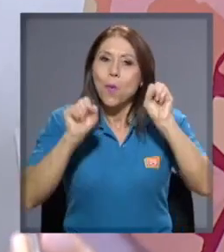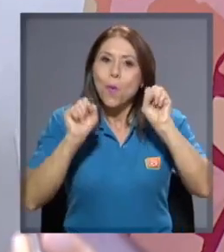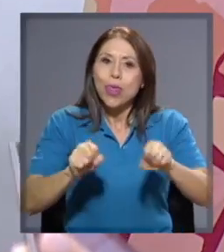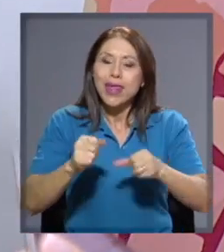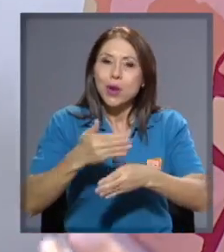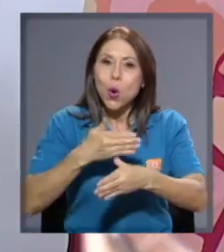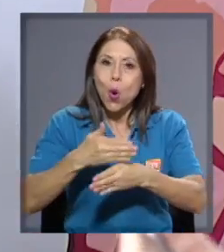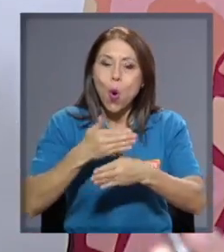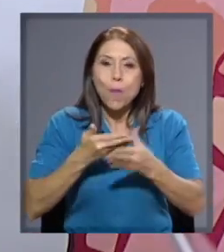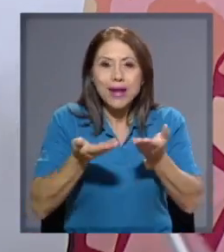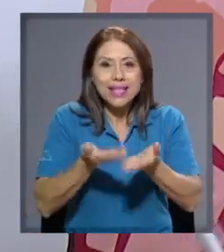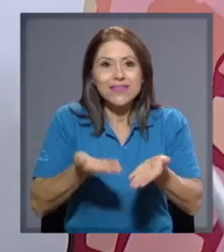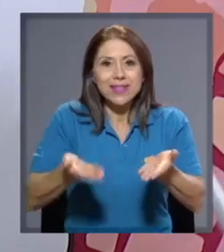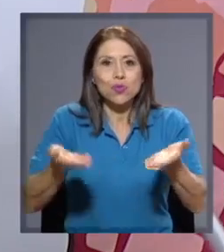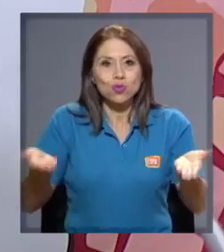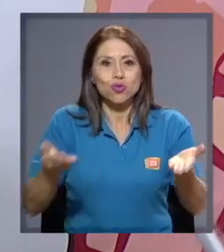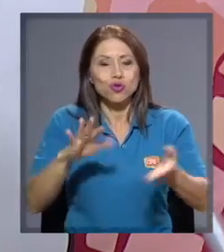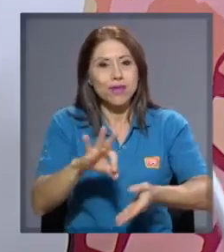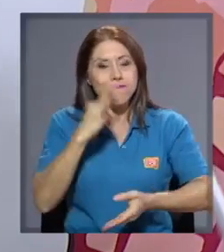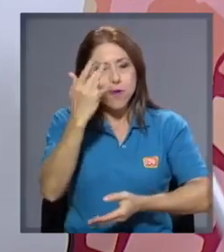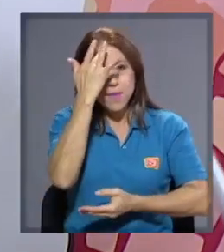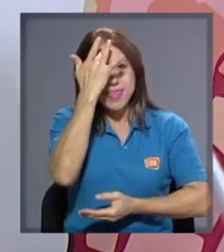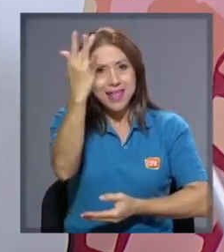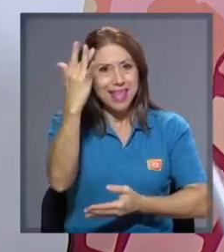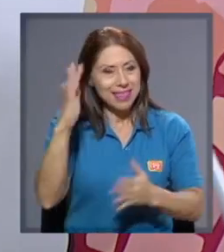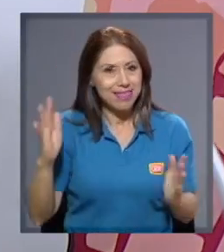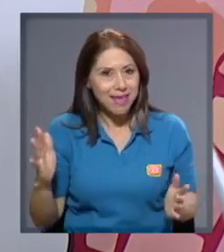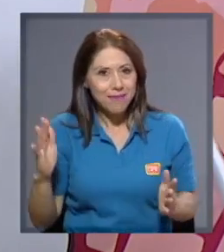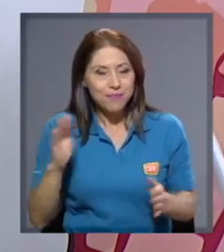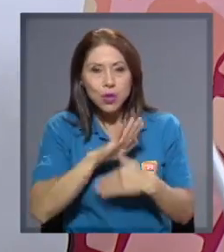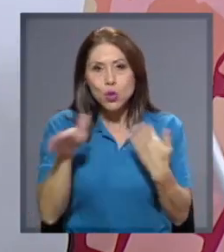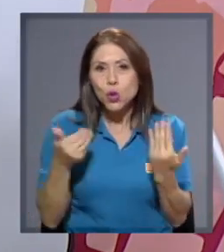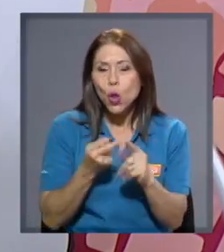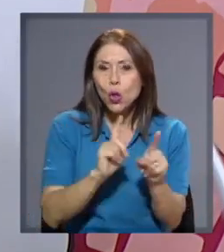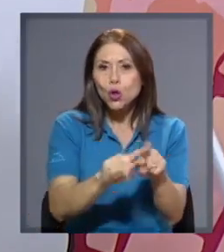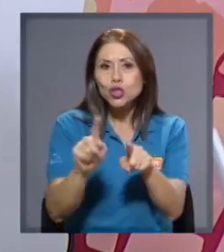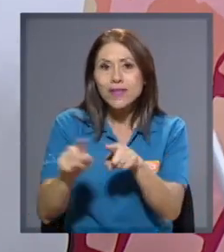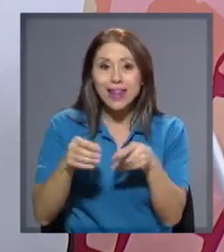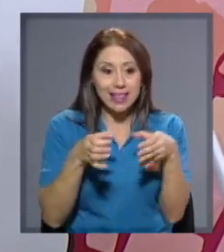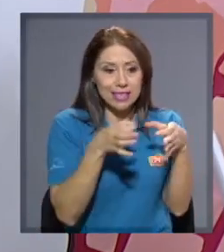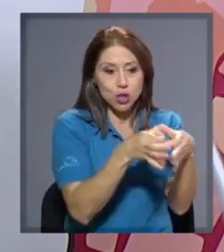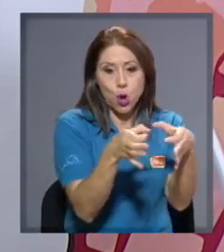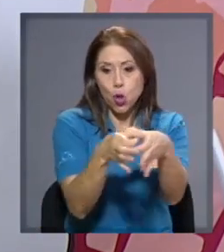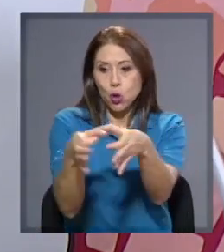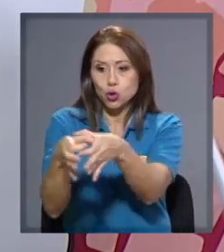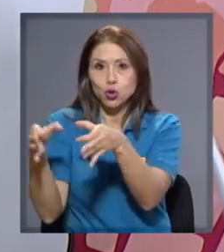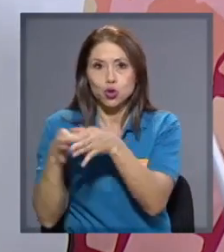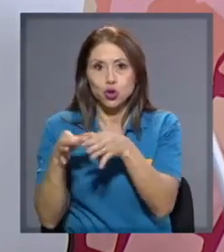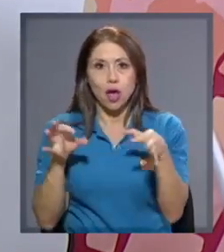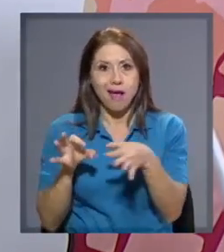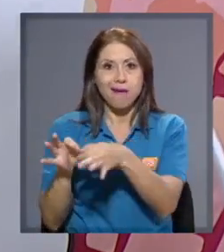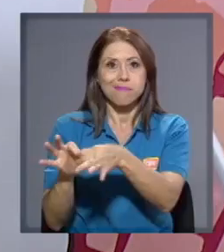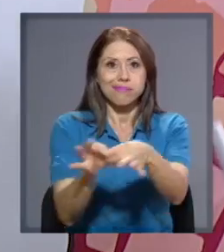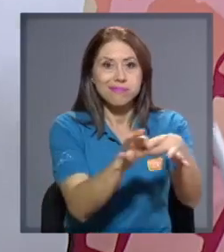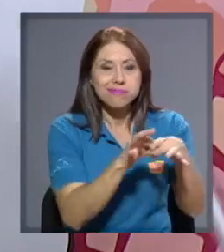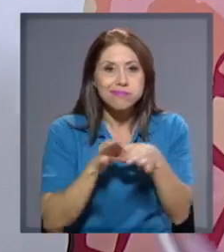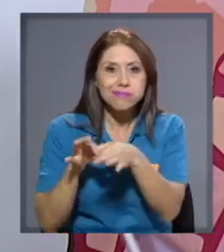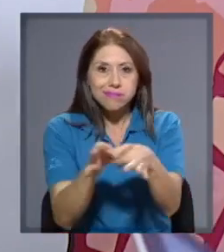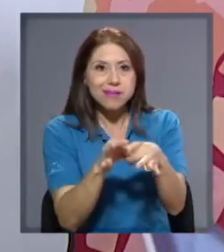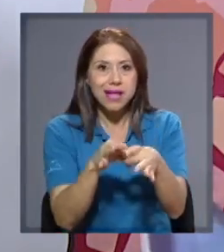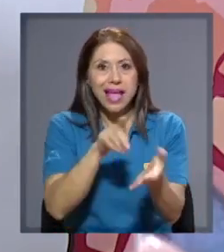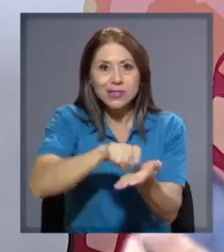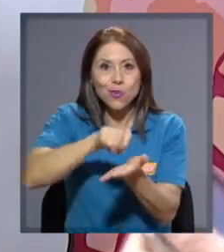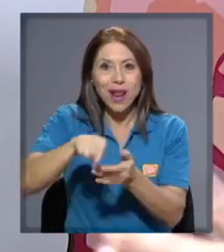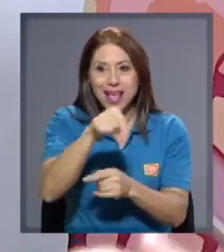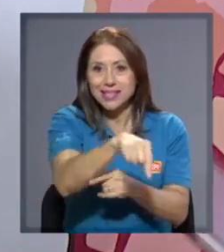desde un punto de vista inteligente dentro de todos los diferentes nodos de esa red que son escuelas y pues obviamente esto